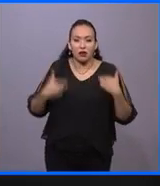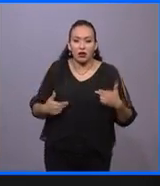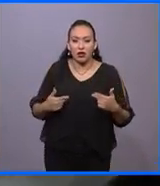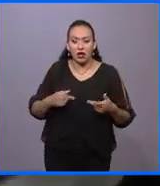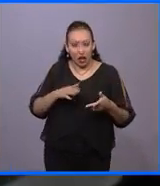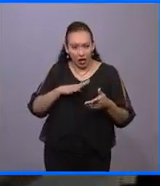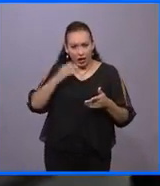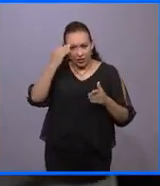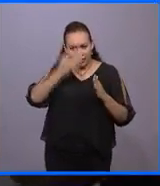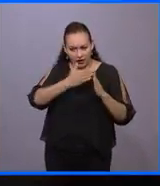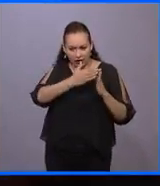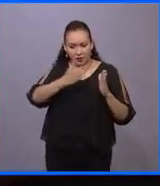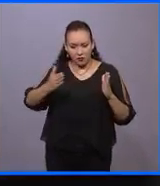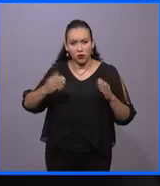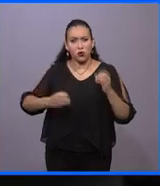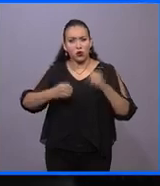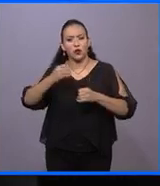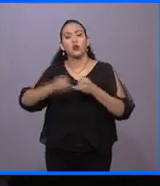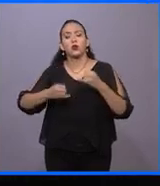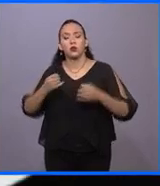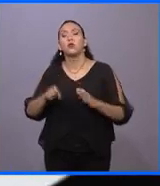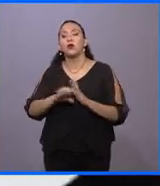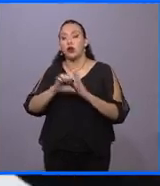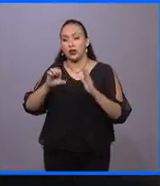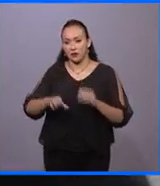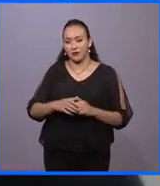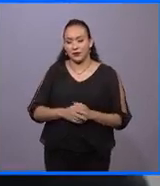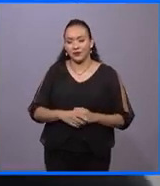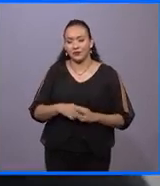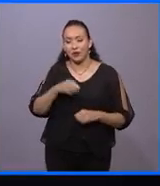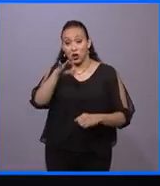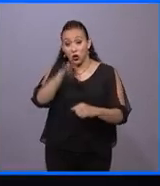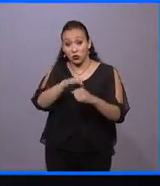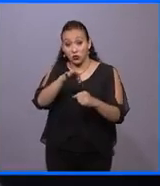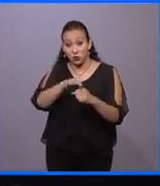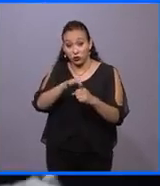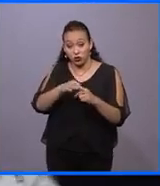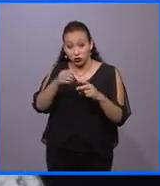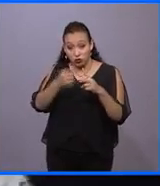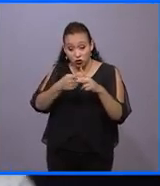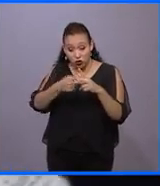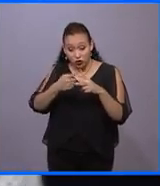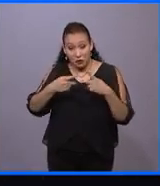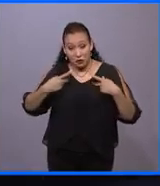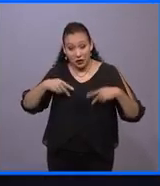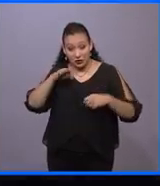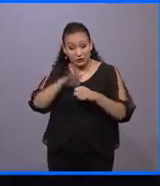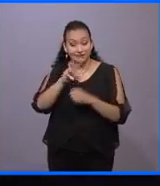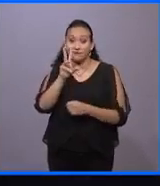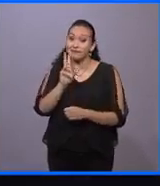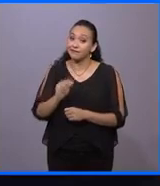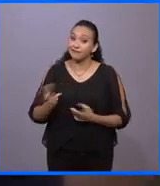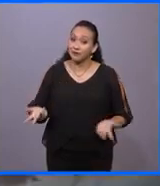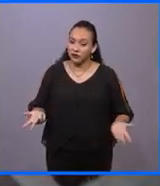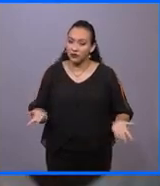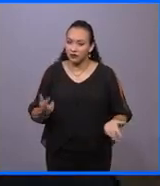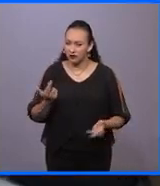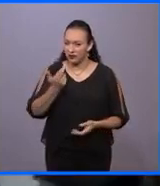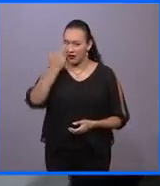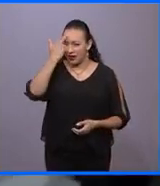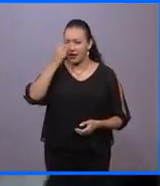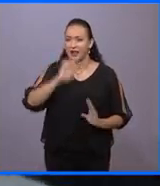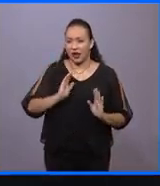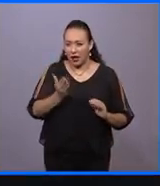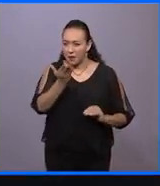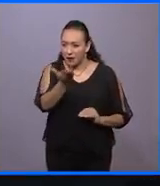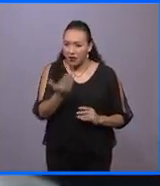el proceso electoral judicial. Una de ellas, que los votos no serán contados por los ciudadanos. Recordó que han